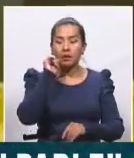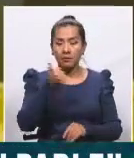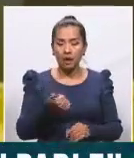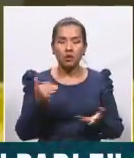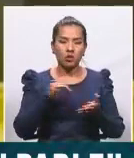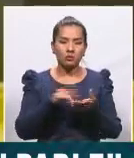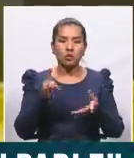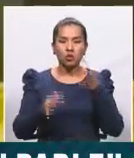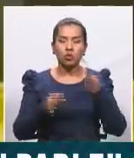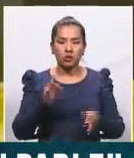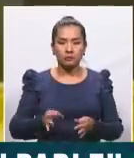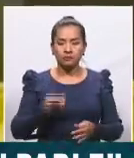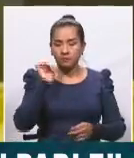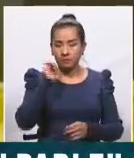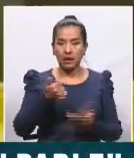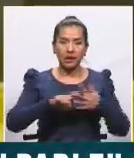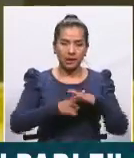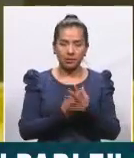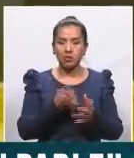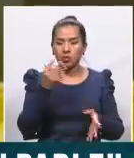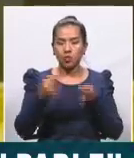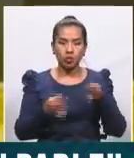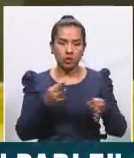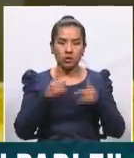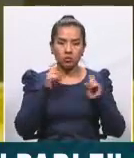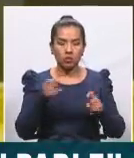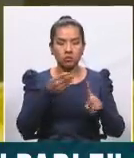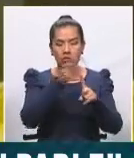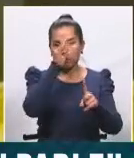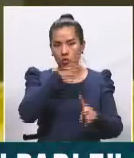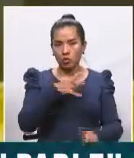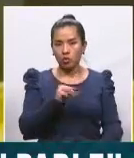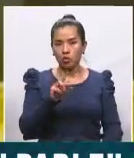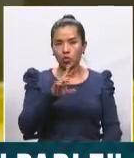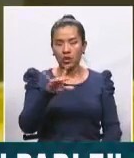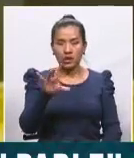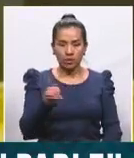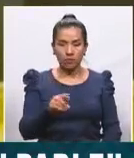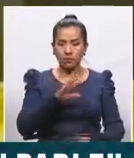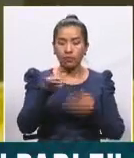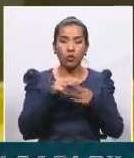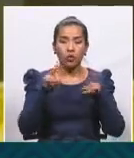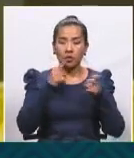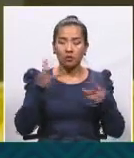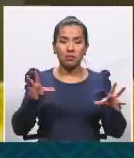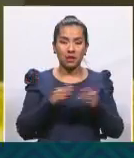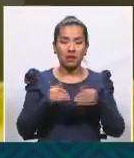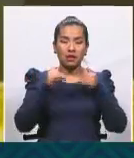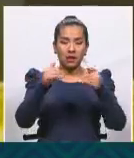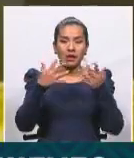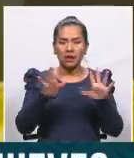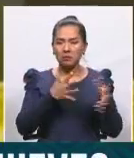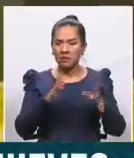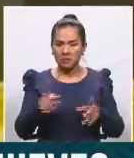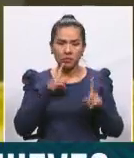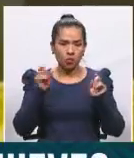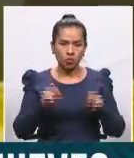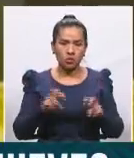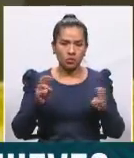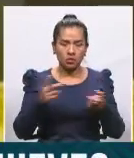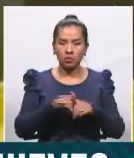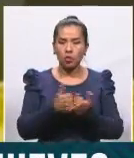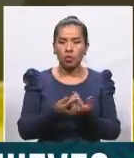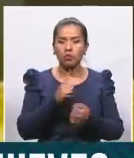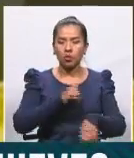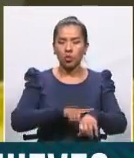a partir de mañana, más bien podrá ser juzgado Arturo Murillo. Se prevé de que esta audiencia se lleve a cabo al promediar aproximadamente